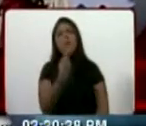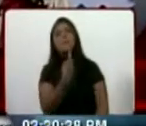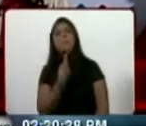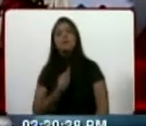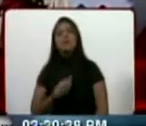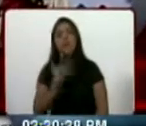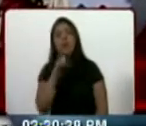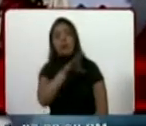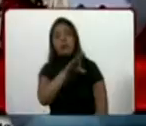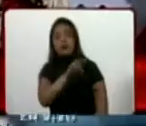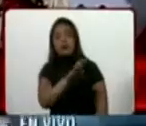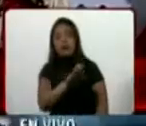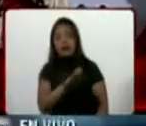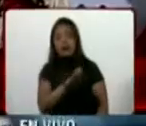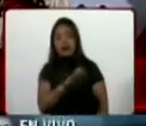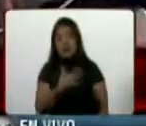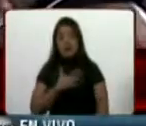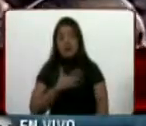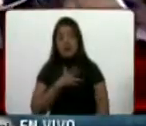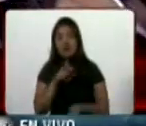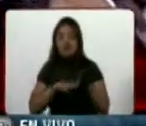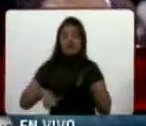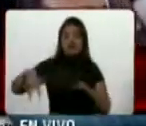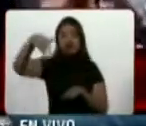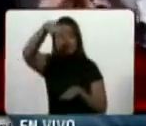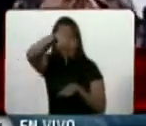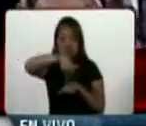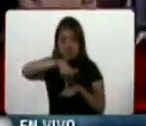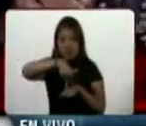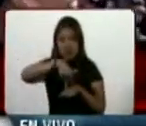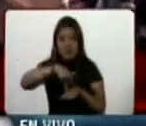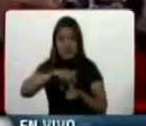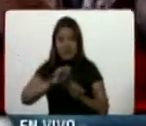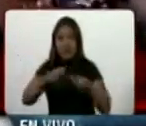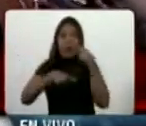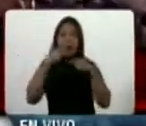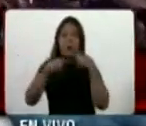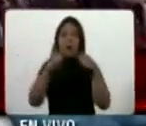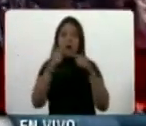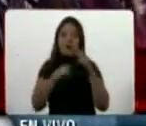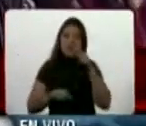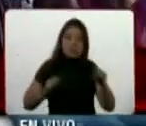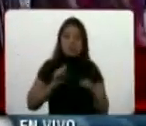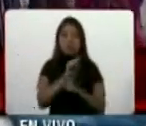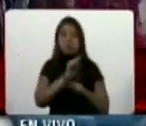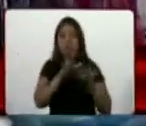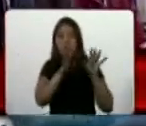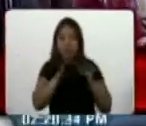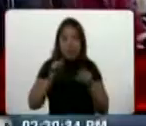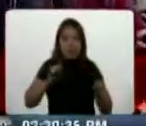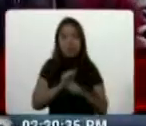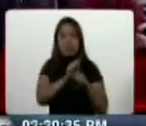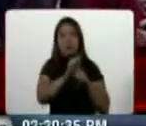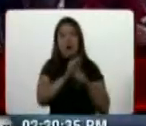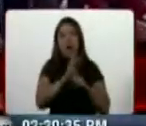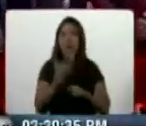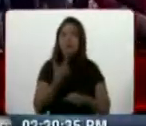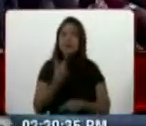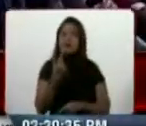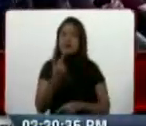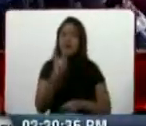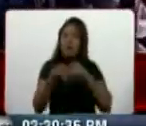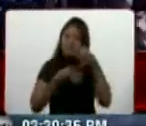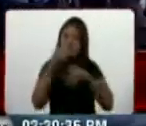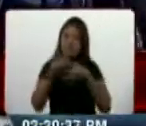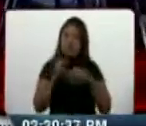Consejo Nacional Electoral para yo encaramarme sobre la pregunta y atacar indirectamente. Cuando uno va a decir una cosa, la dice uno. Uno no